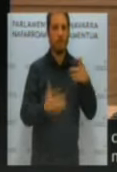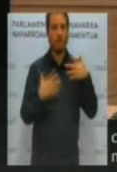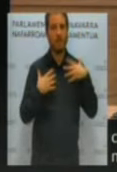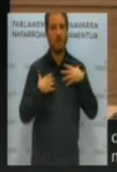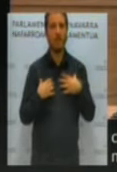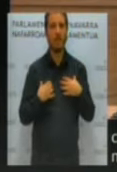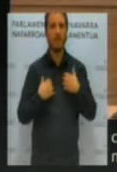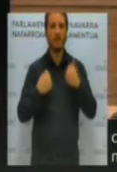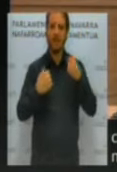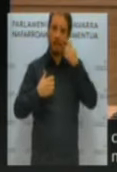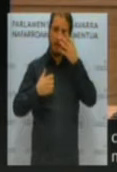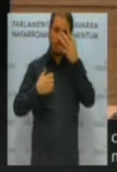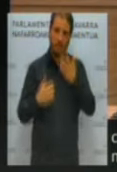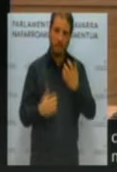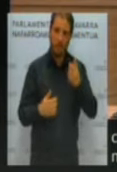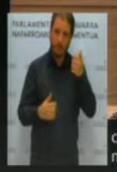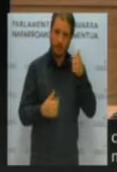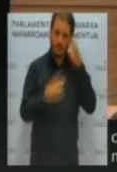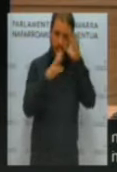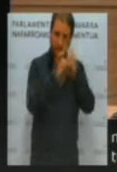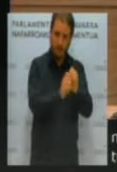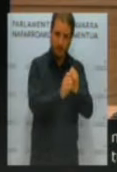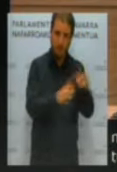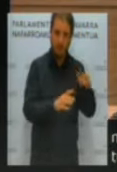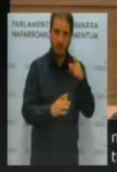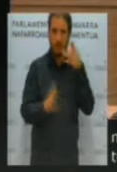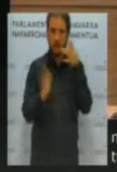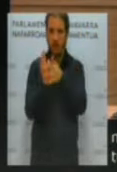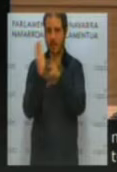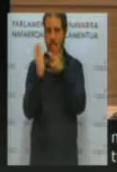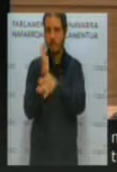den explicaciones, que los datos